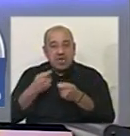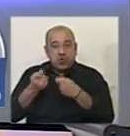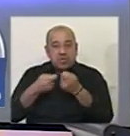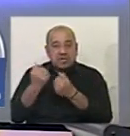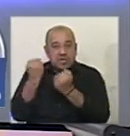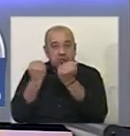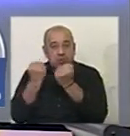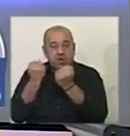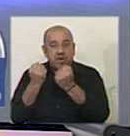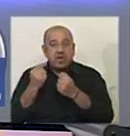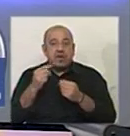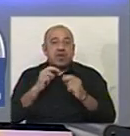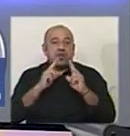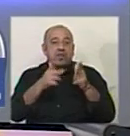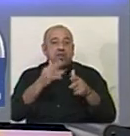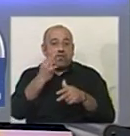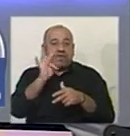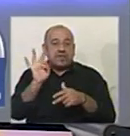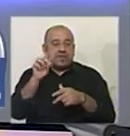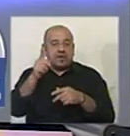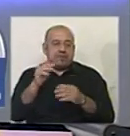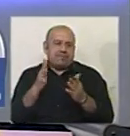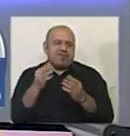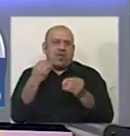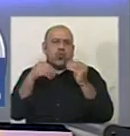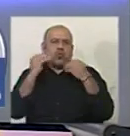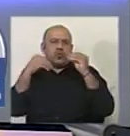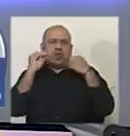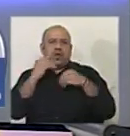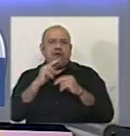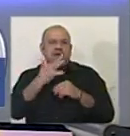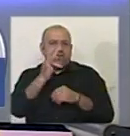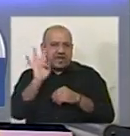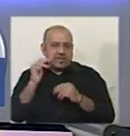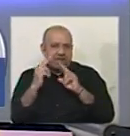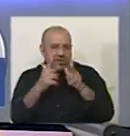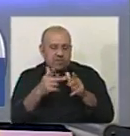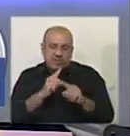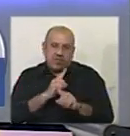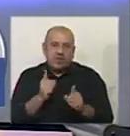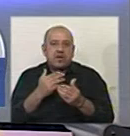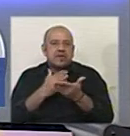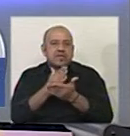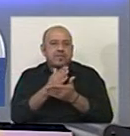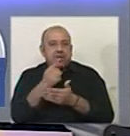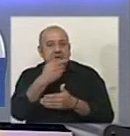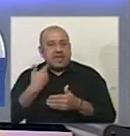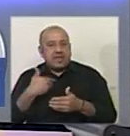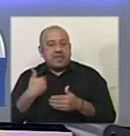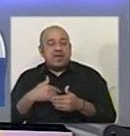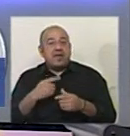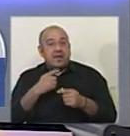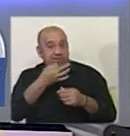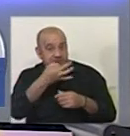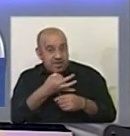Y lo que dijo Macron, como decía Álvaro, creo yo que es más bien una excusa. Y como digo, siempre que a Argentina le vaya bien, pues a